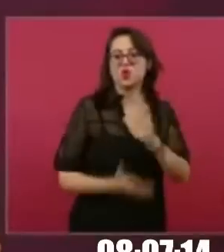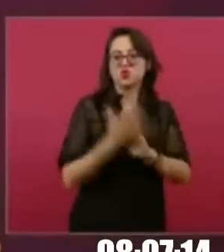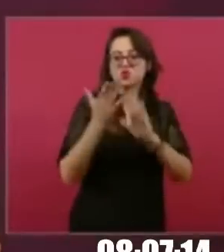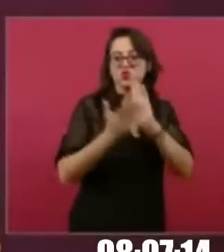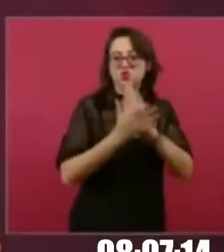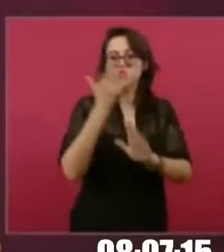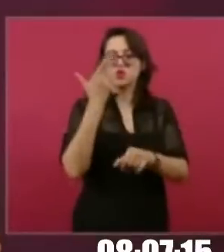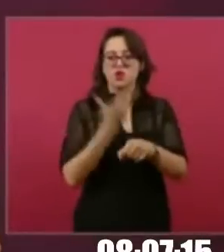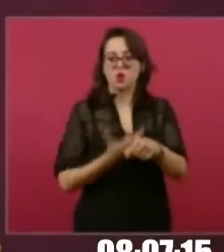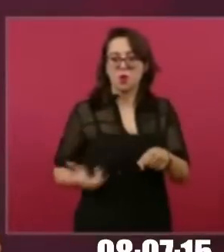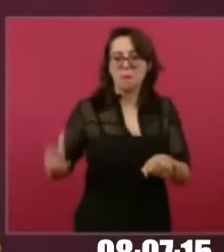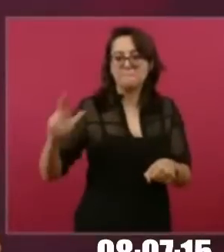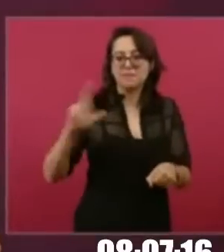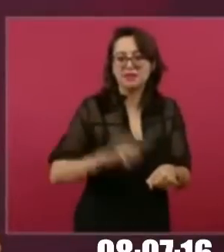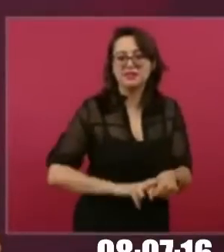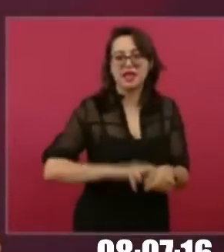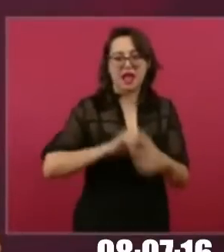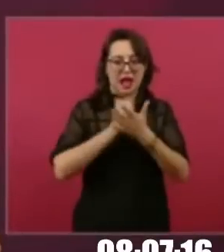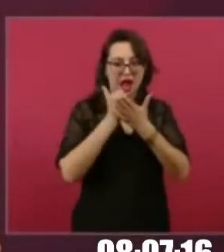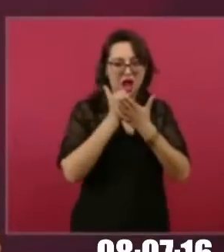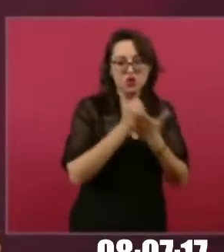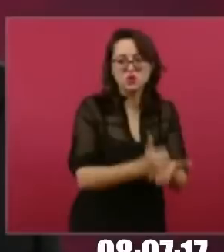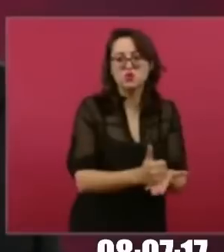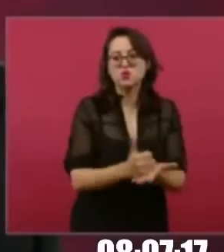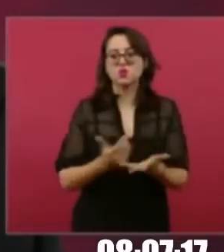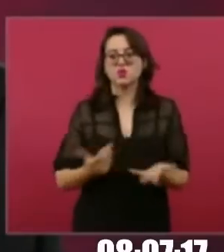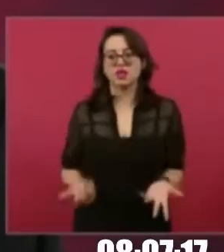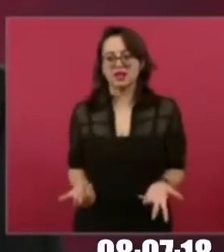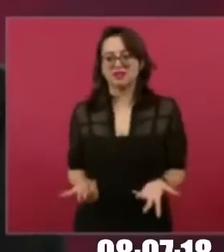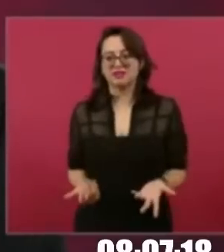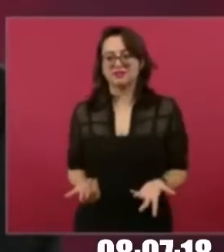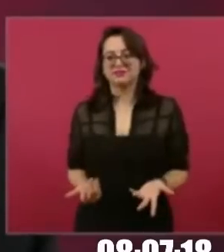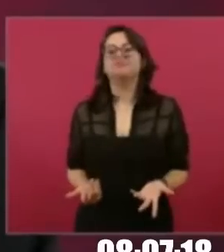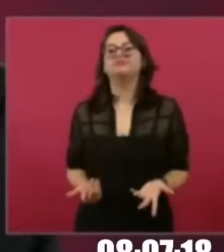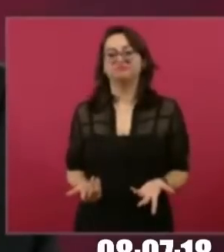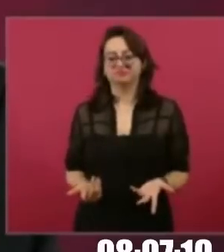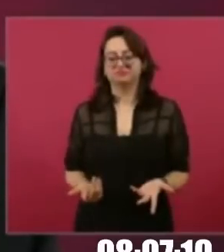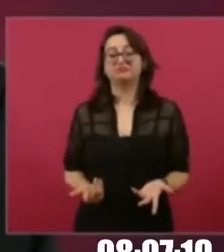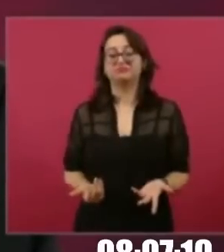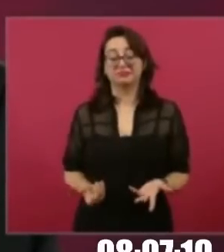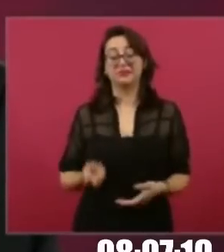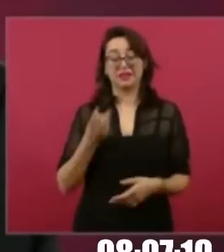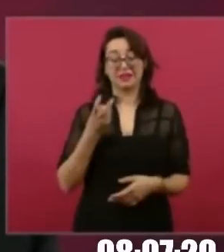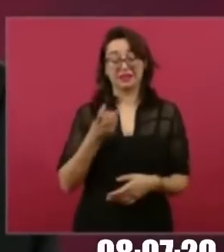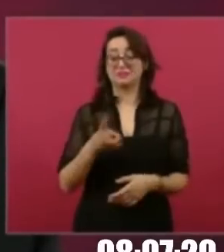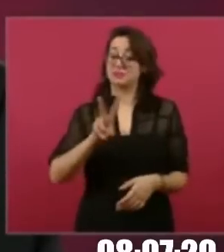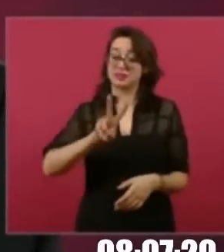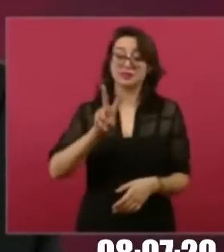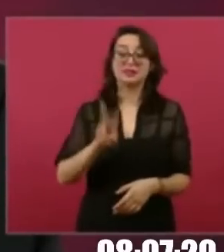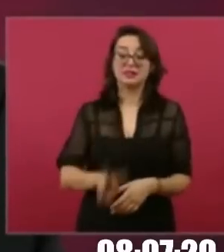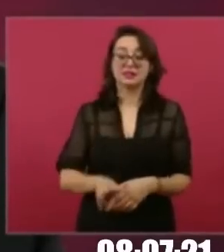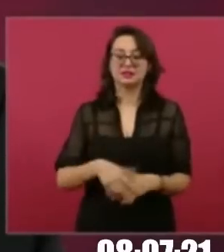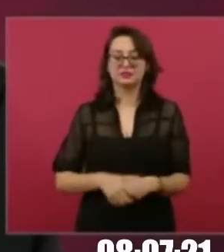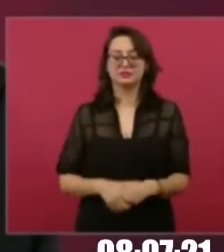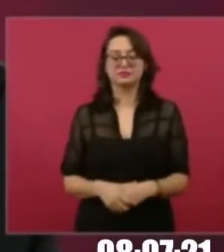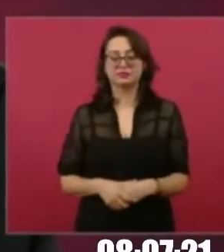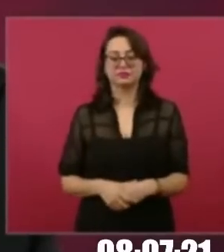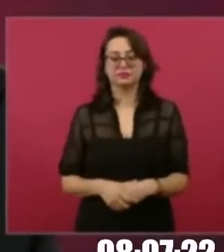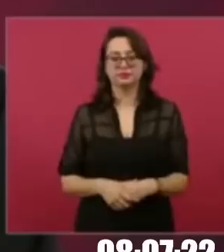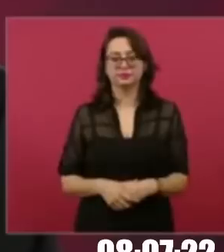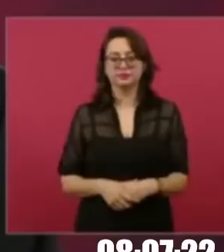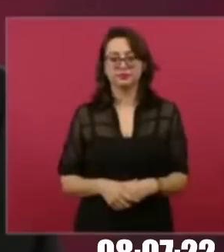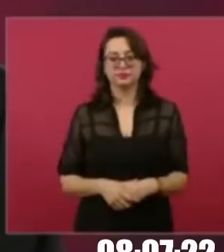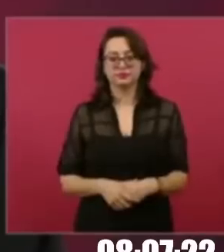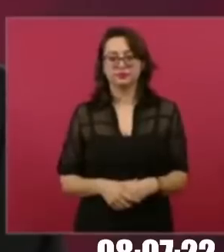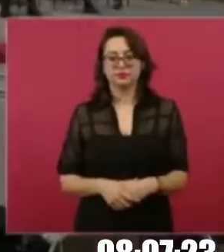que se fueron quedando rezagadas así está Hace cuatro años inauguró un